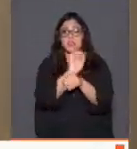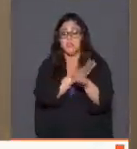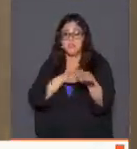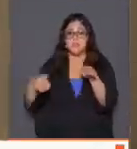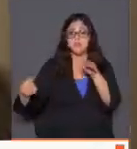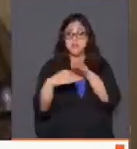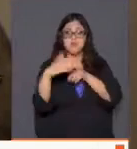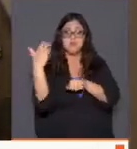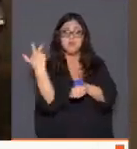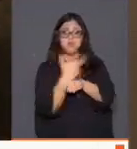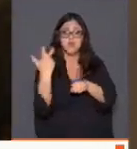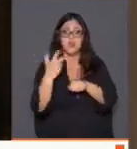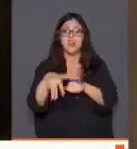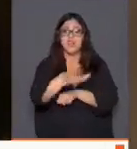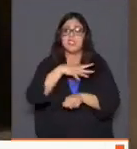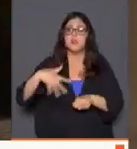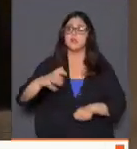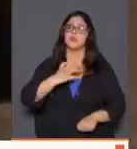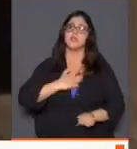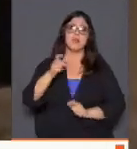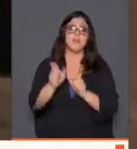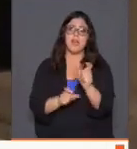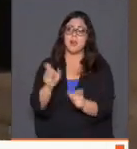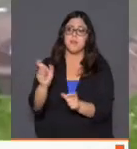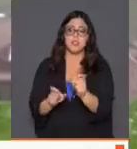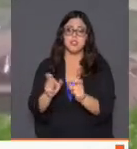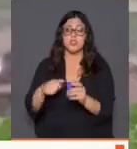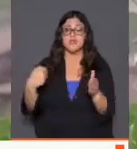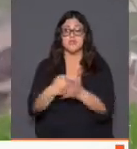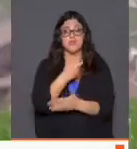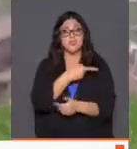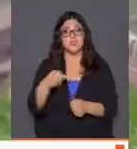portonazos, hechos que atemorizan a la ciudadanía, y este fin de